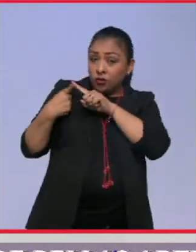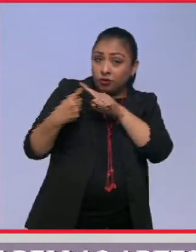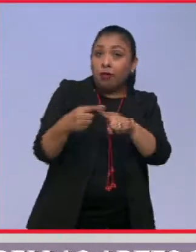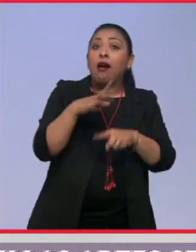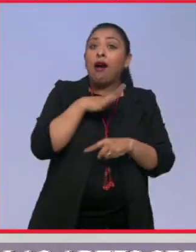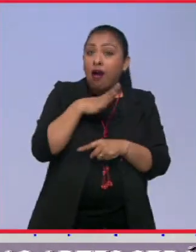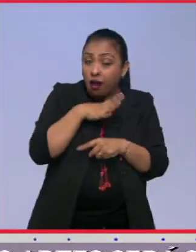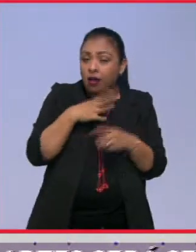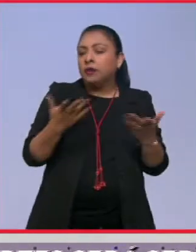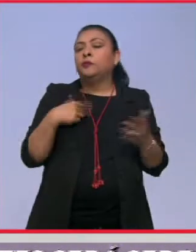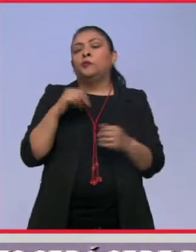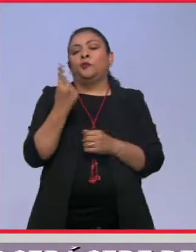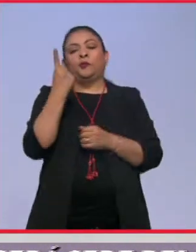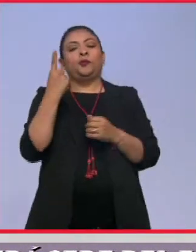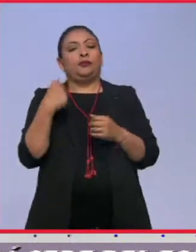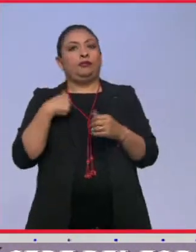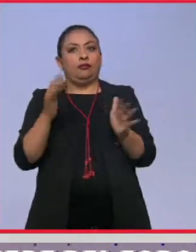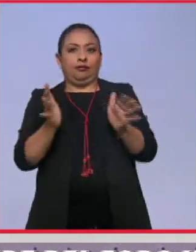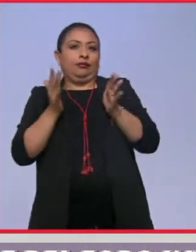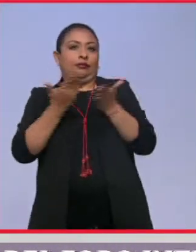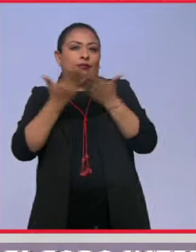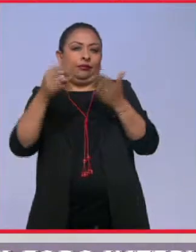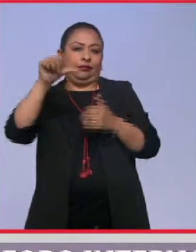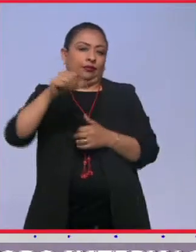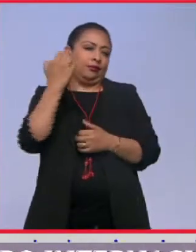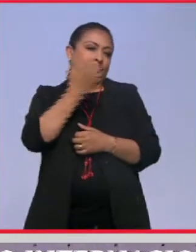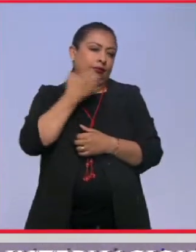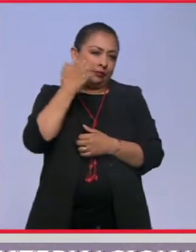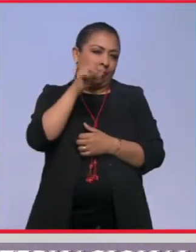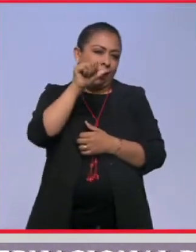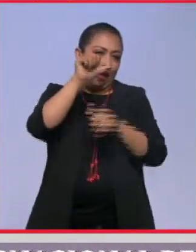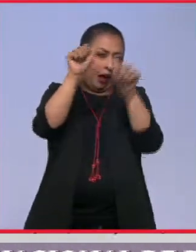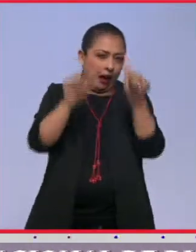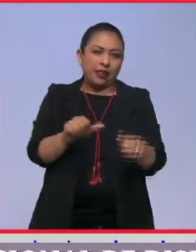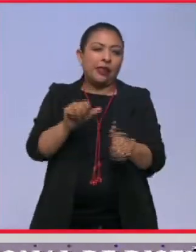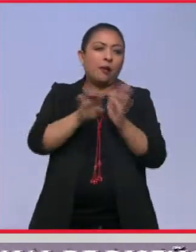que me sorprendió es que ahora, por ejemplo, en las escuelas de arte, por ejemplo en la Esmeralda,